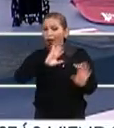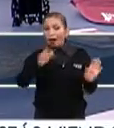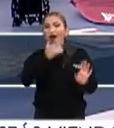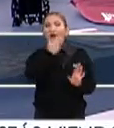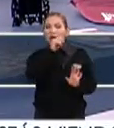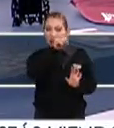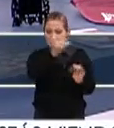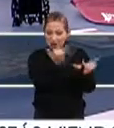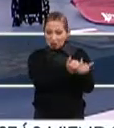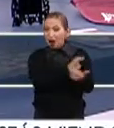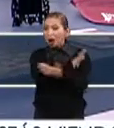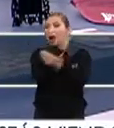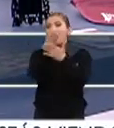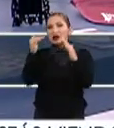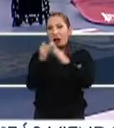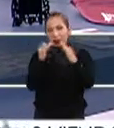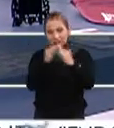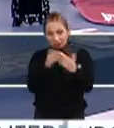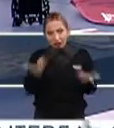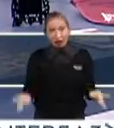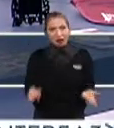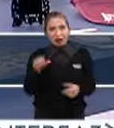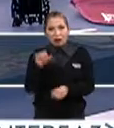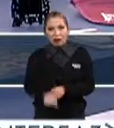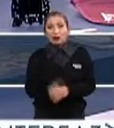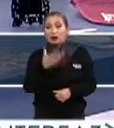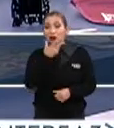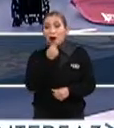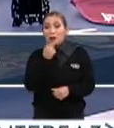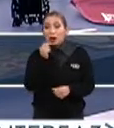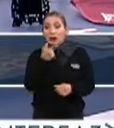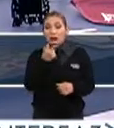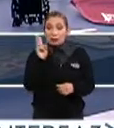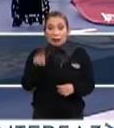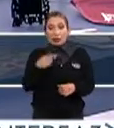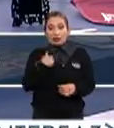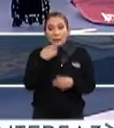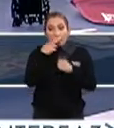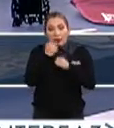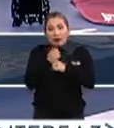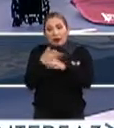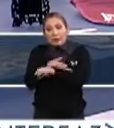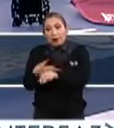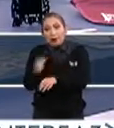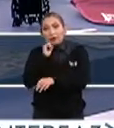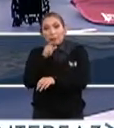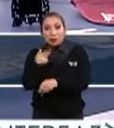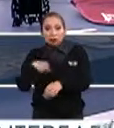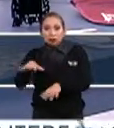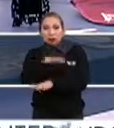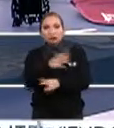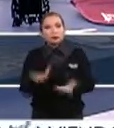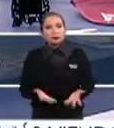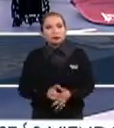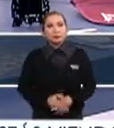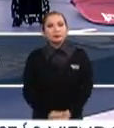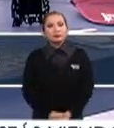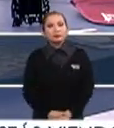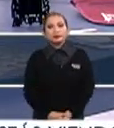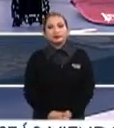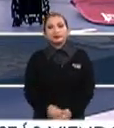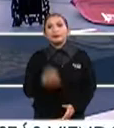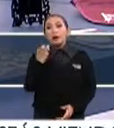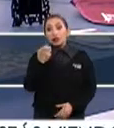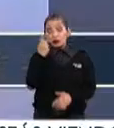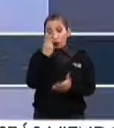este tema y de por qué tenemos que estar involucrados hoy día los hombres y apropiarnos del espacio privado, porque también es nuestro espacio. Claro, esto no